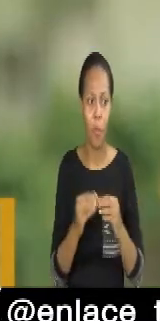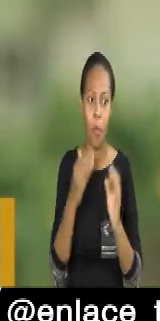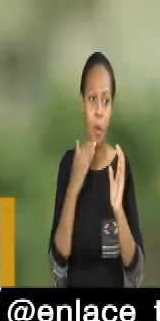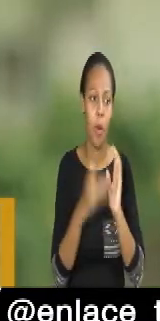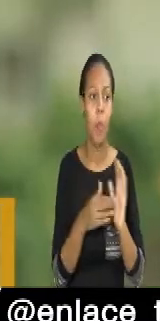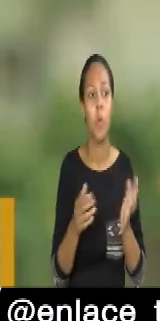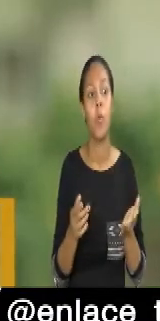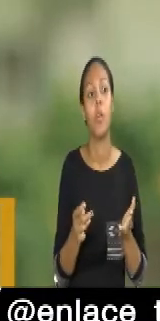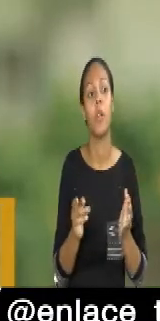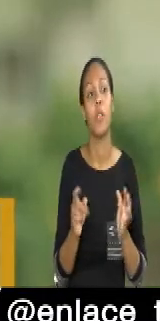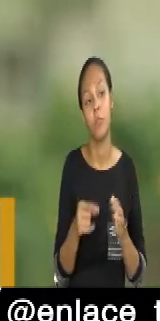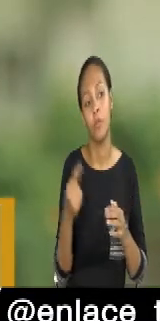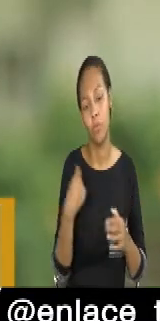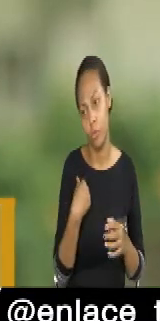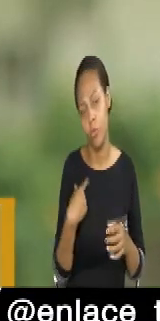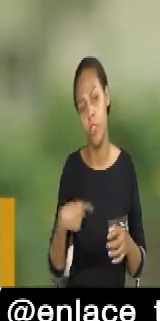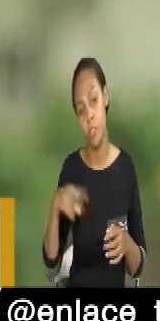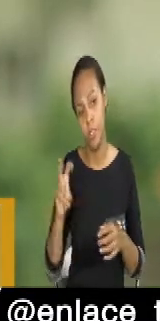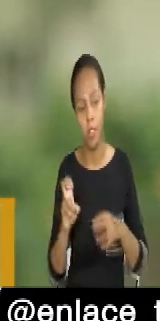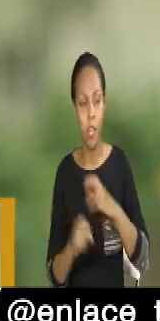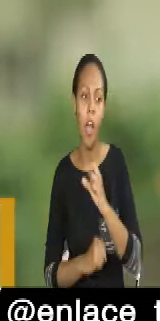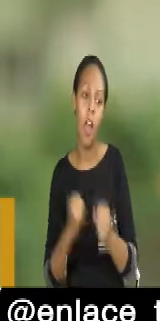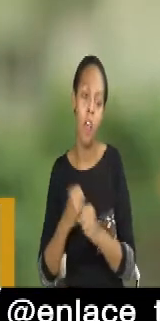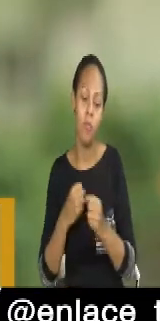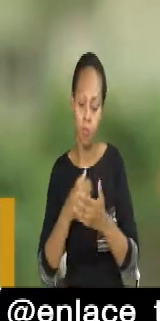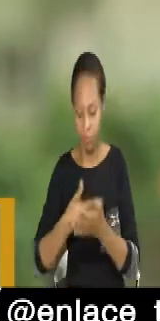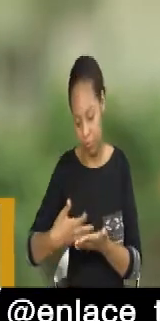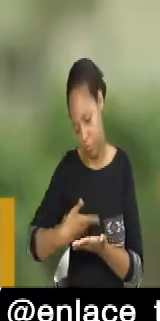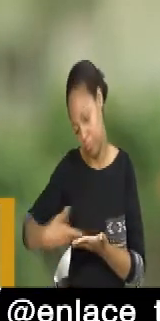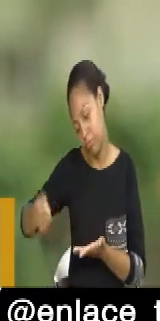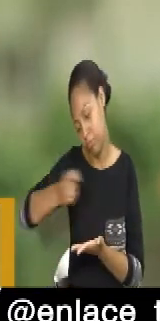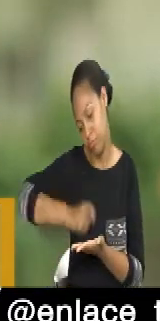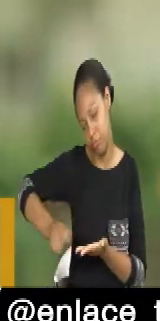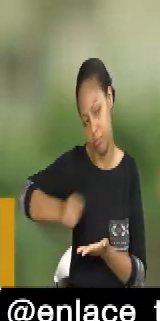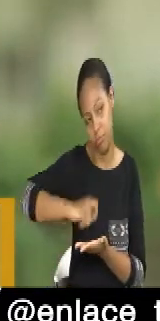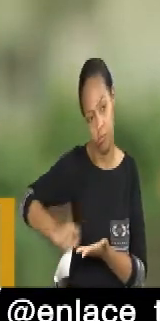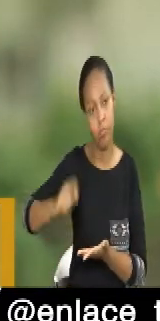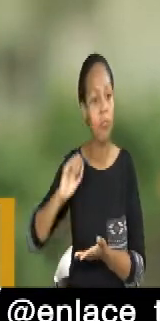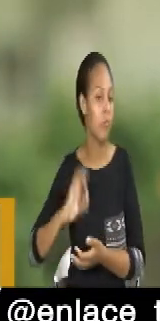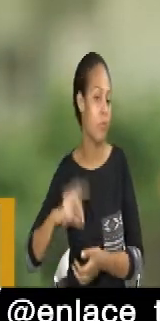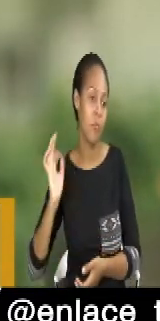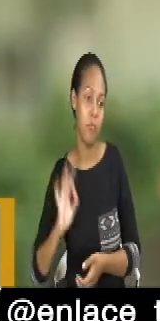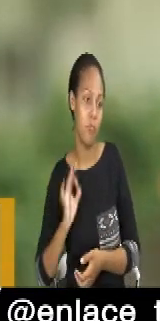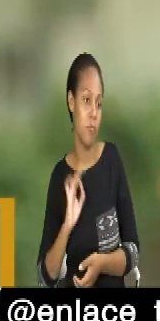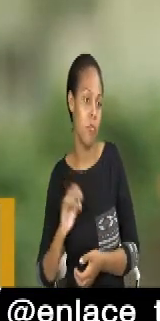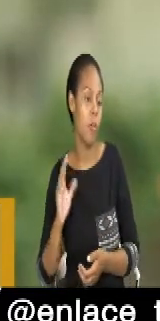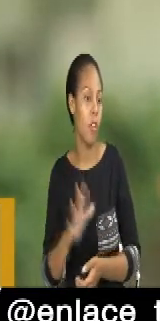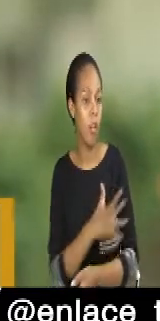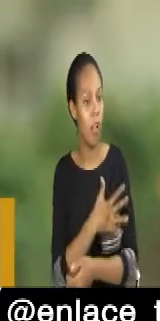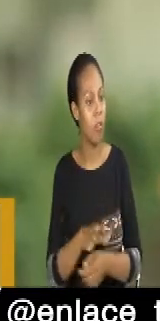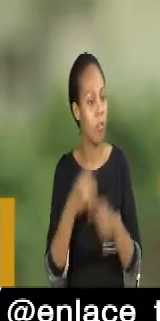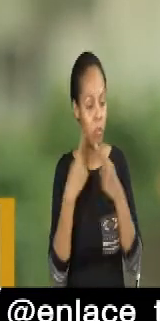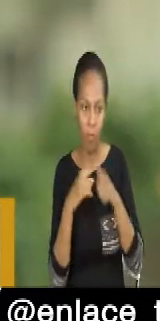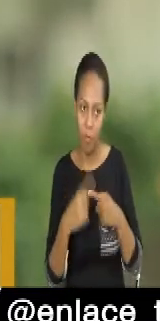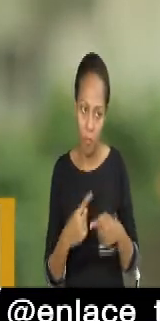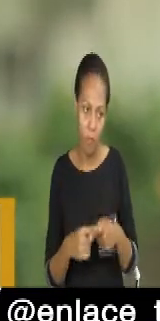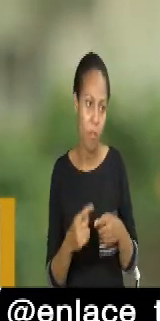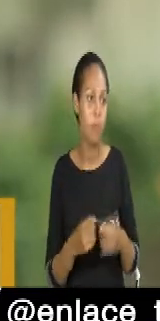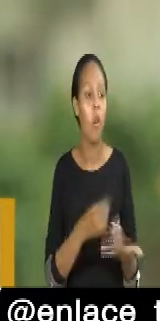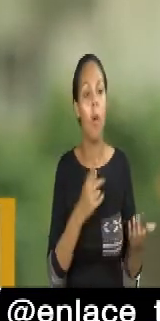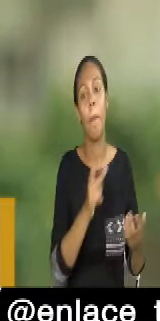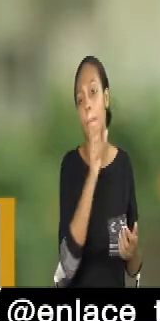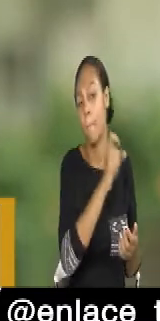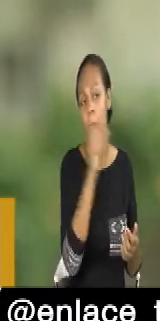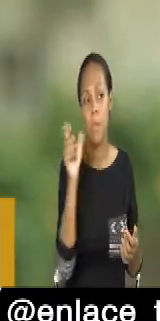de los 17 años, de la edad de 17 años, e insistí con varias canciones, con varios artistas